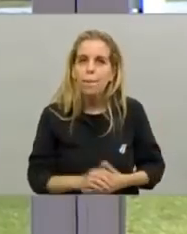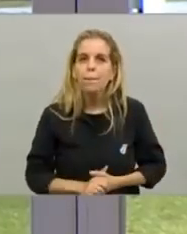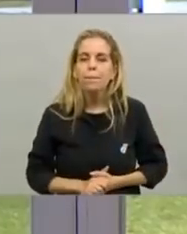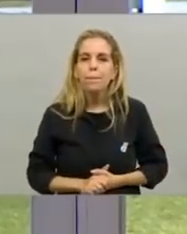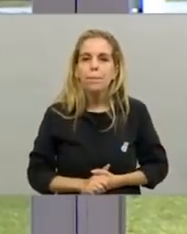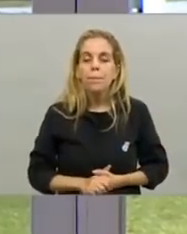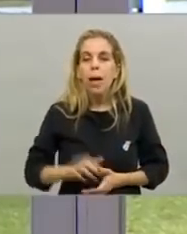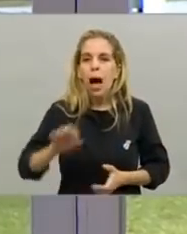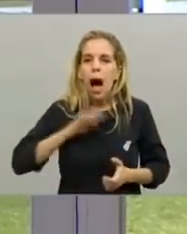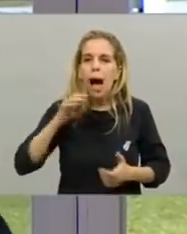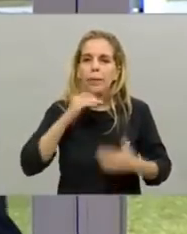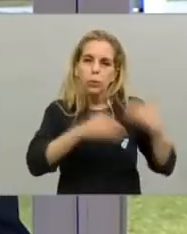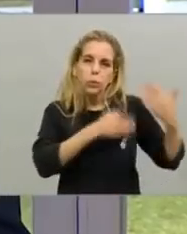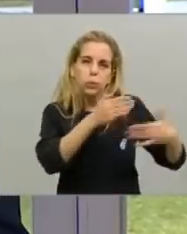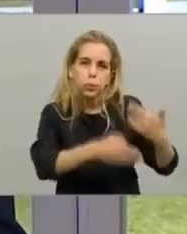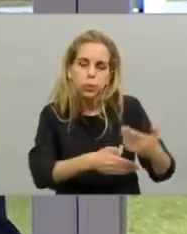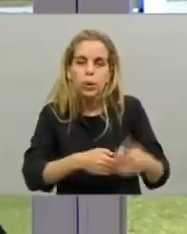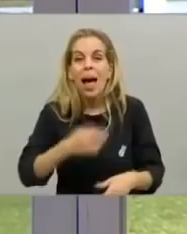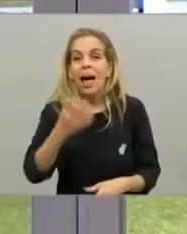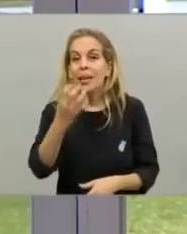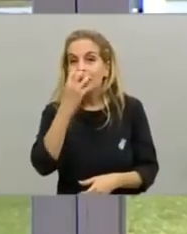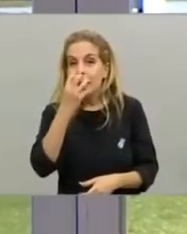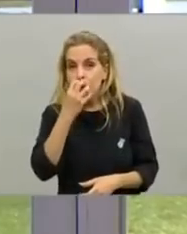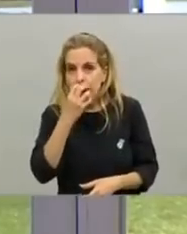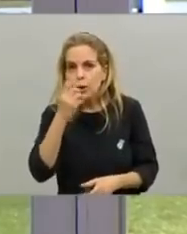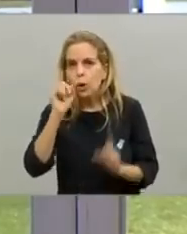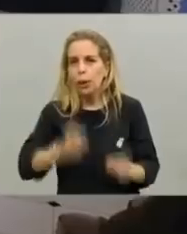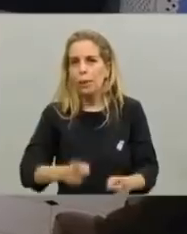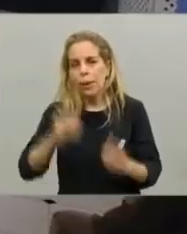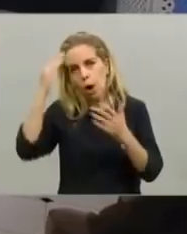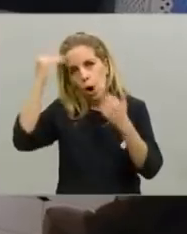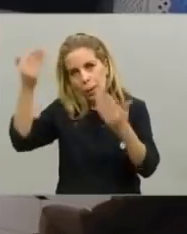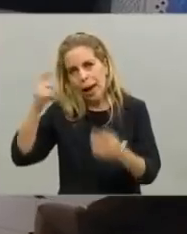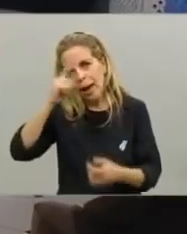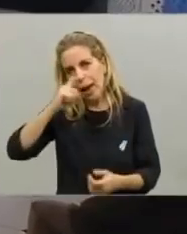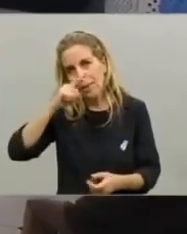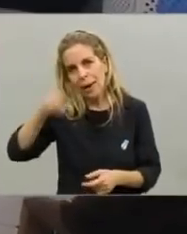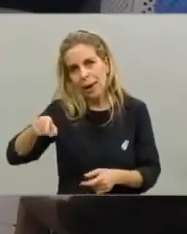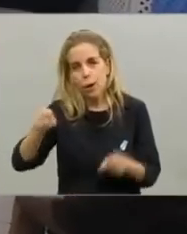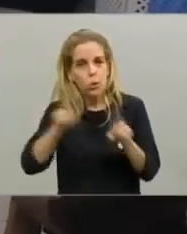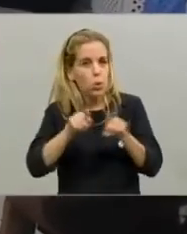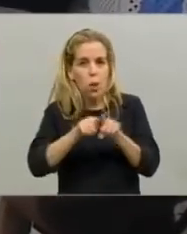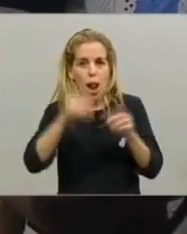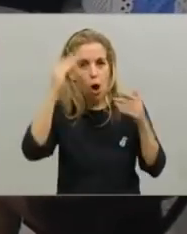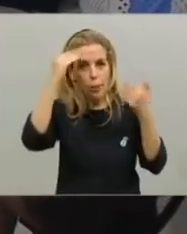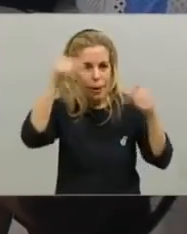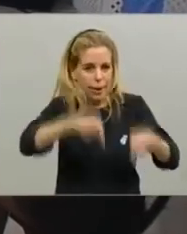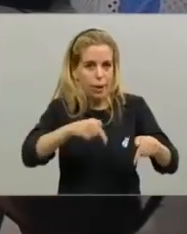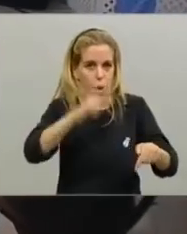Muchos años después, Sarmiento lo recordó a Belgrano y lo recordó como hoy lo estoy recordando yo.